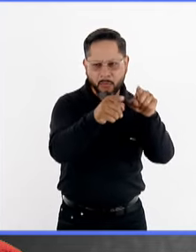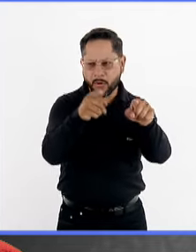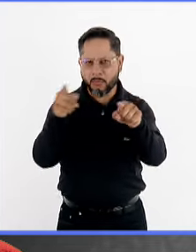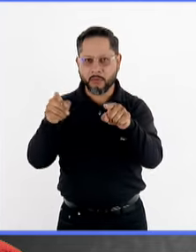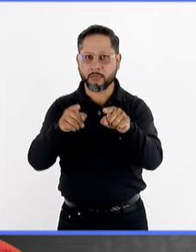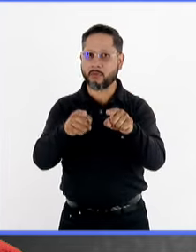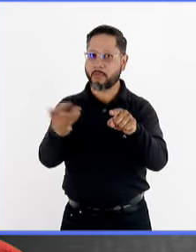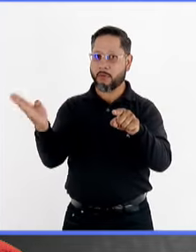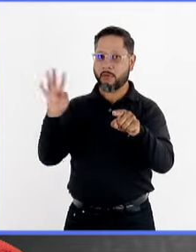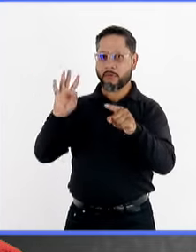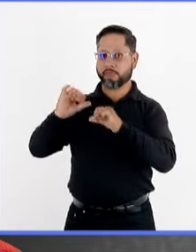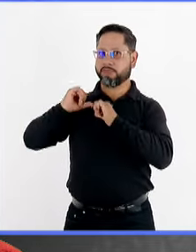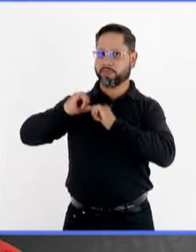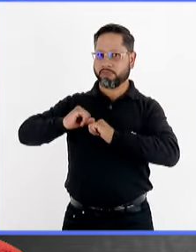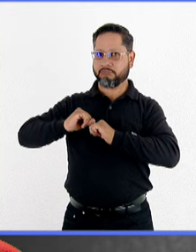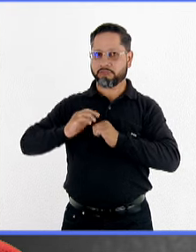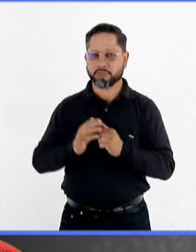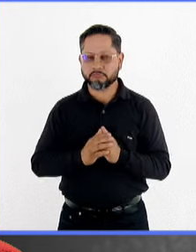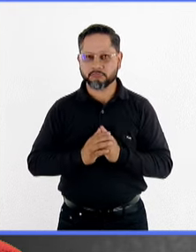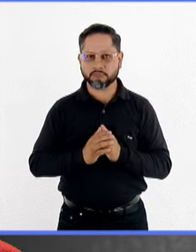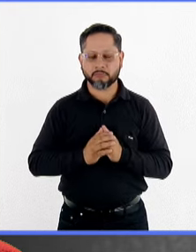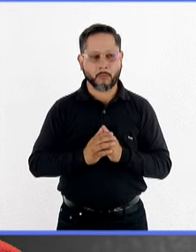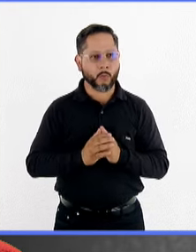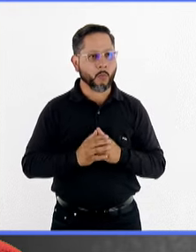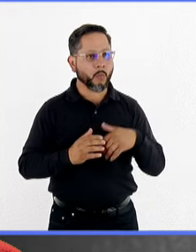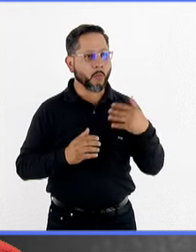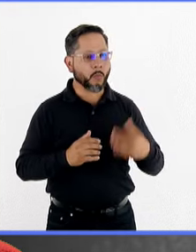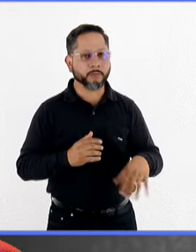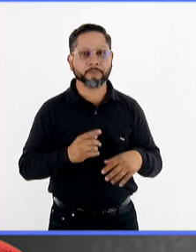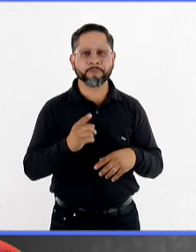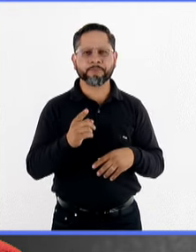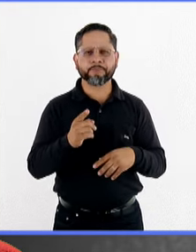esas colecciones. Al tener